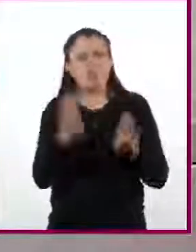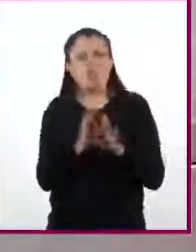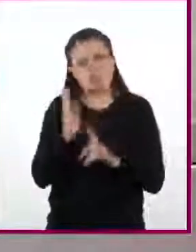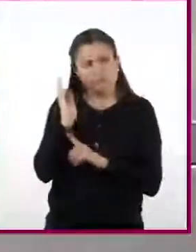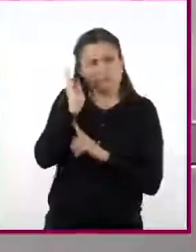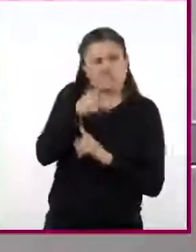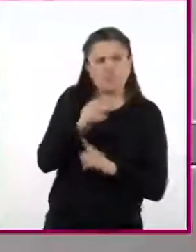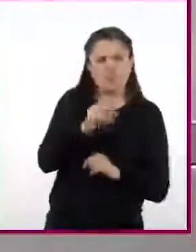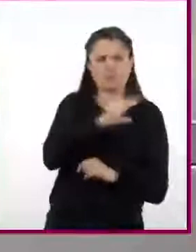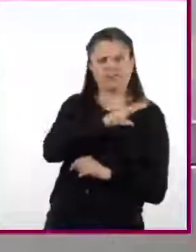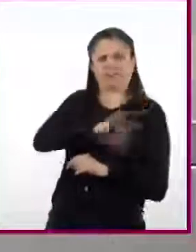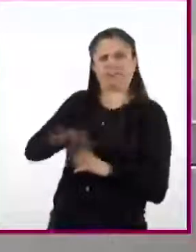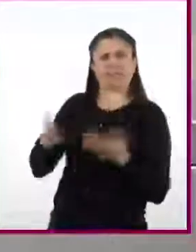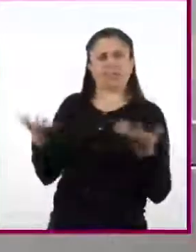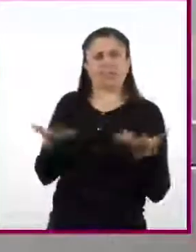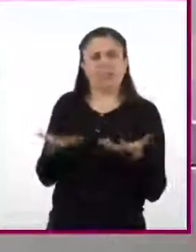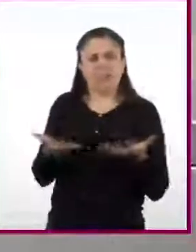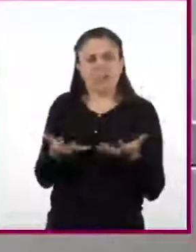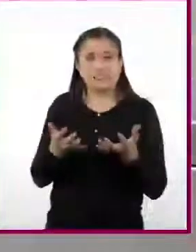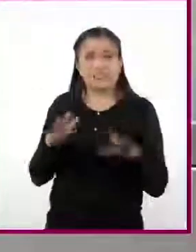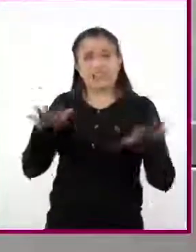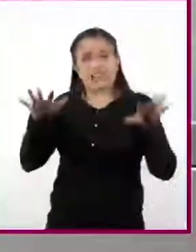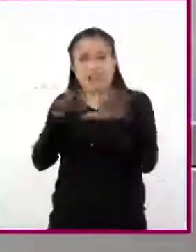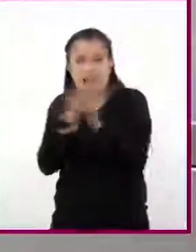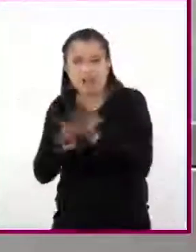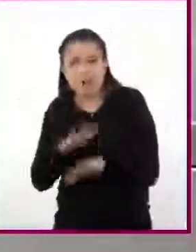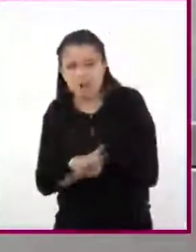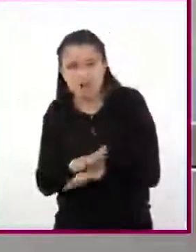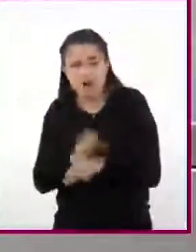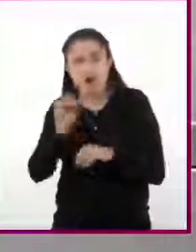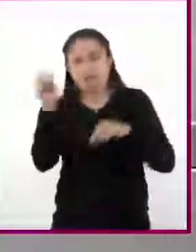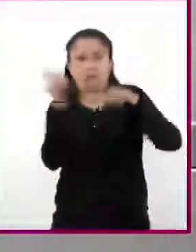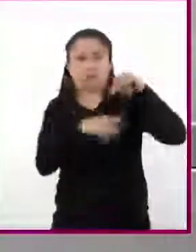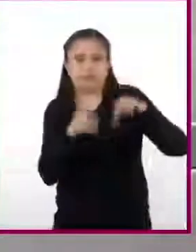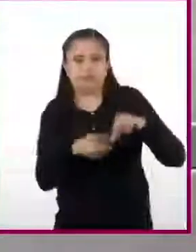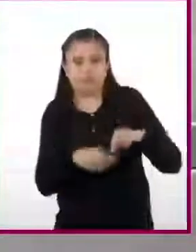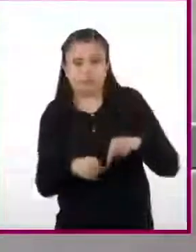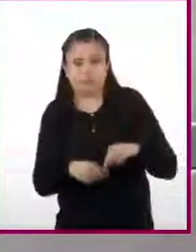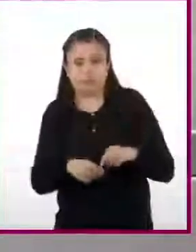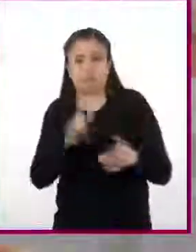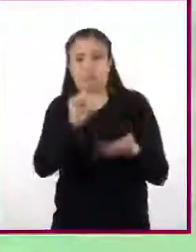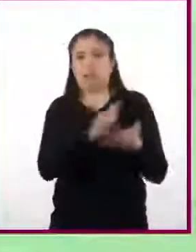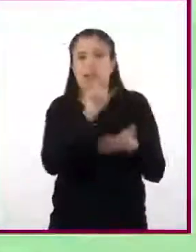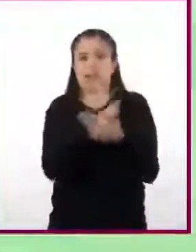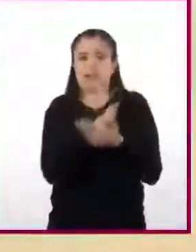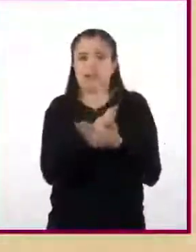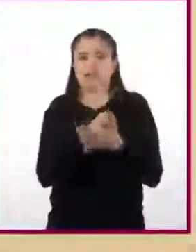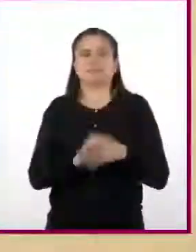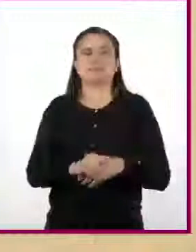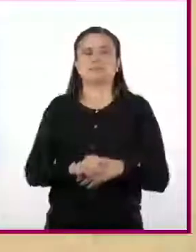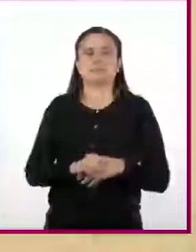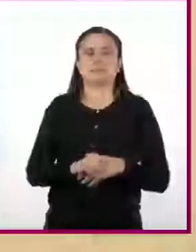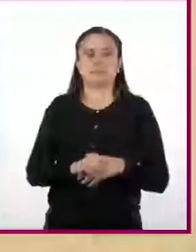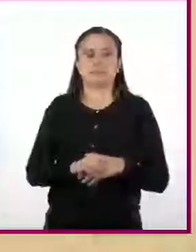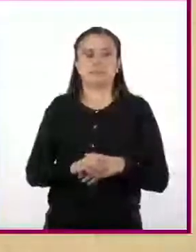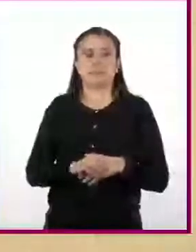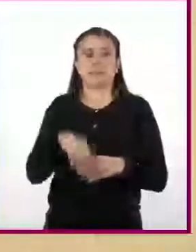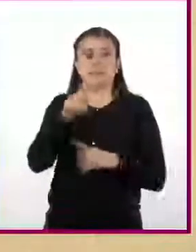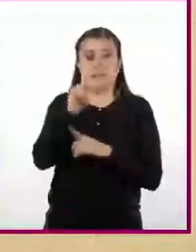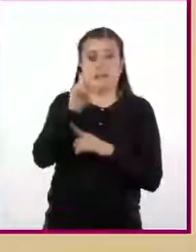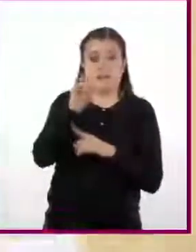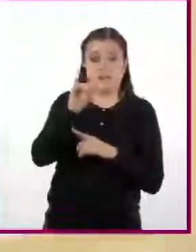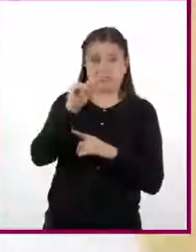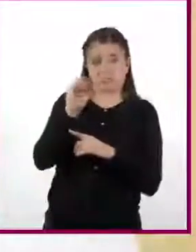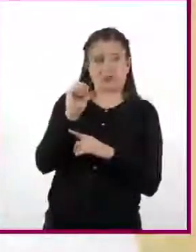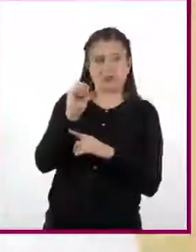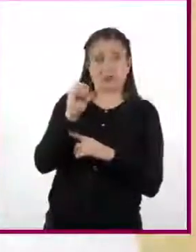aprobación o rechazo a la creación, modificación, derogación o abrogación de leyes. El plebiscito propone a la